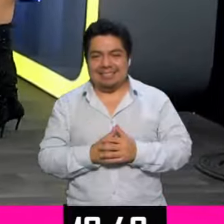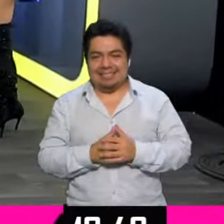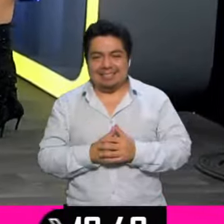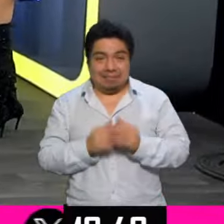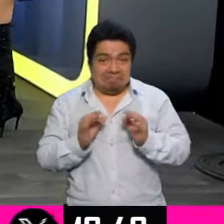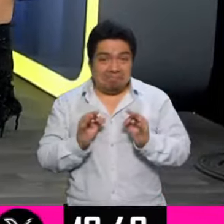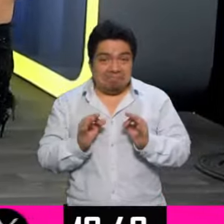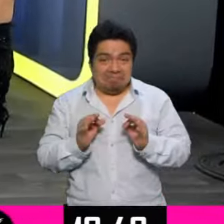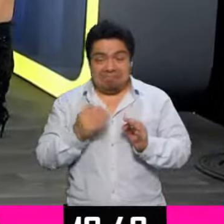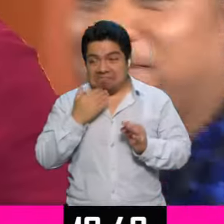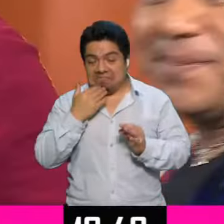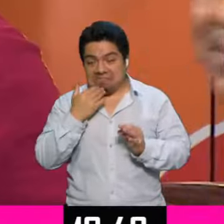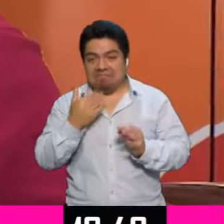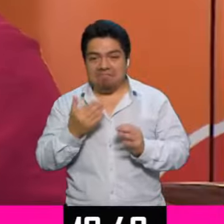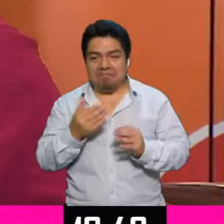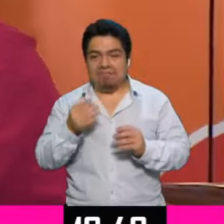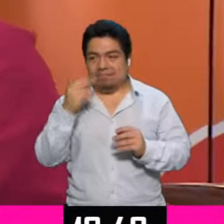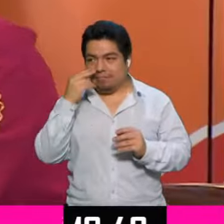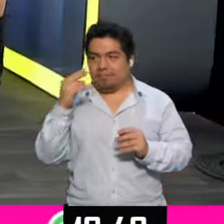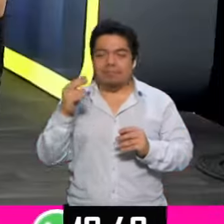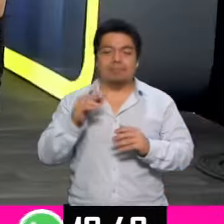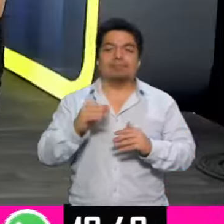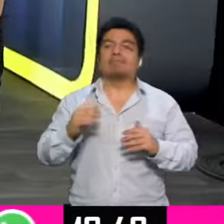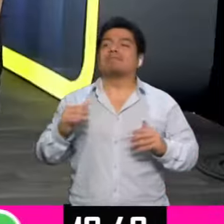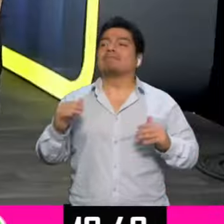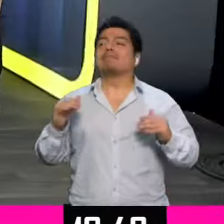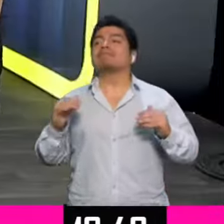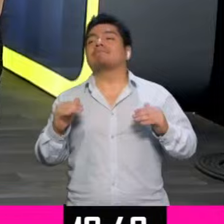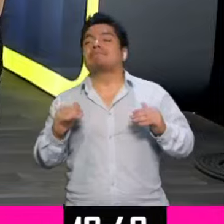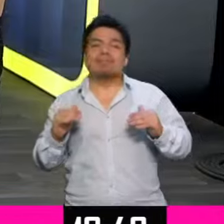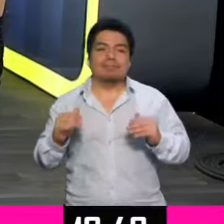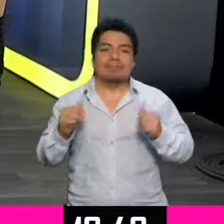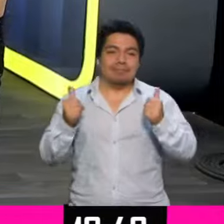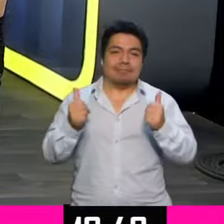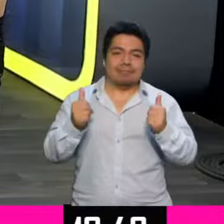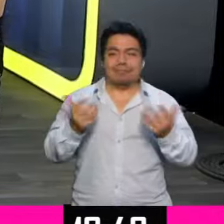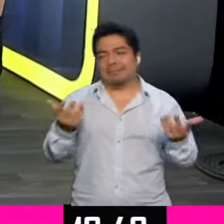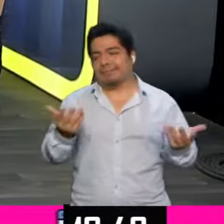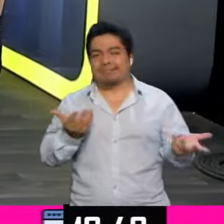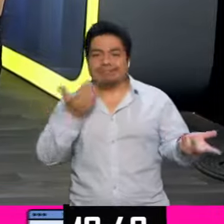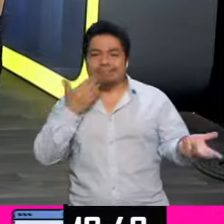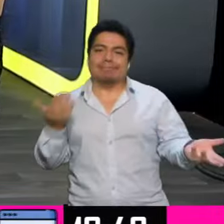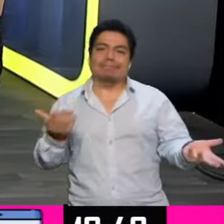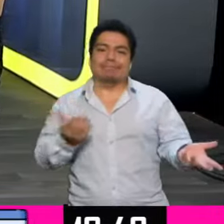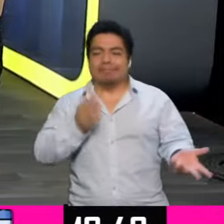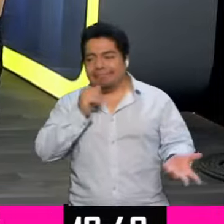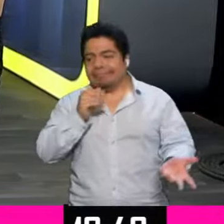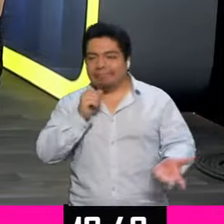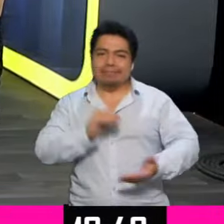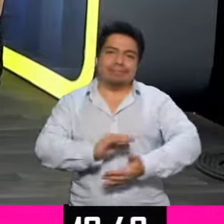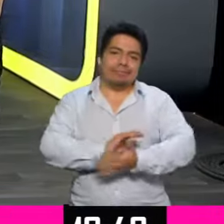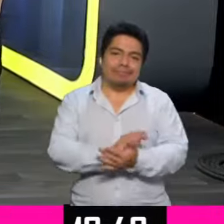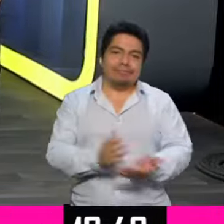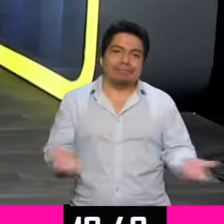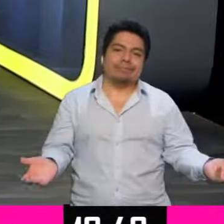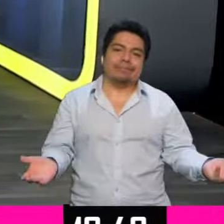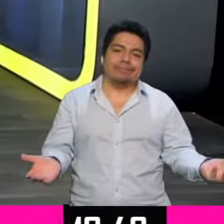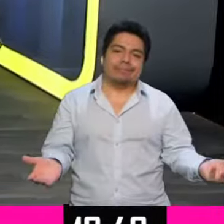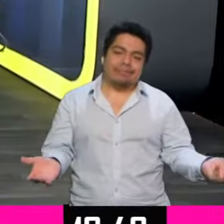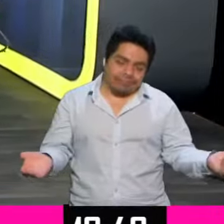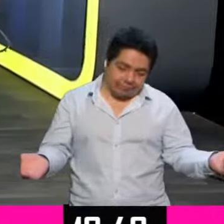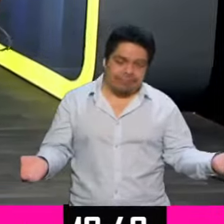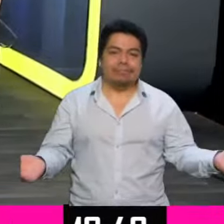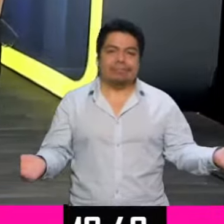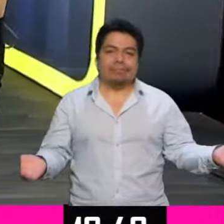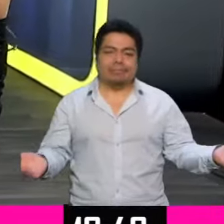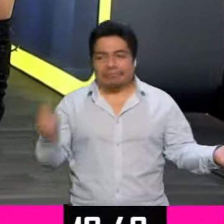¡Ahora sí! ¡Ah, huevo! Ahora se ve más que todo. ¿Cómo se ve? ¡Qué gacho! No dejes que te discriminen, compañero. Me lo